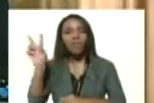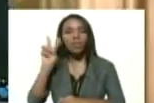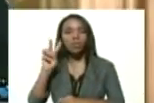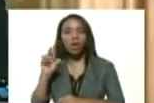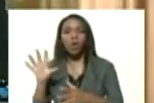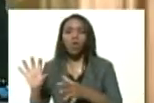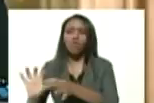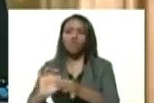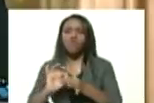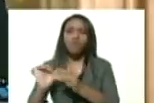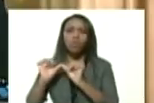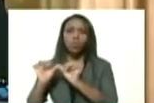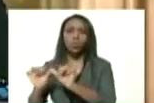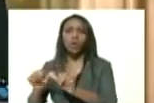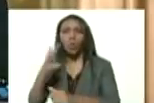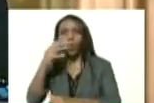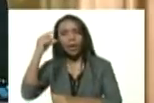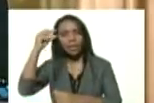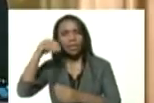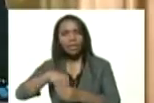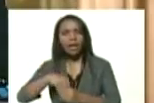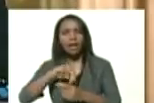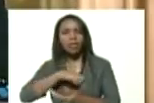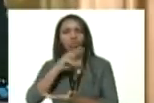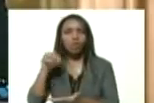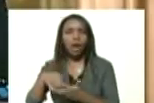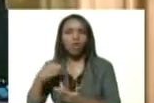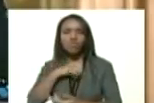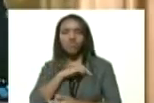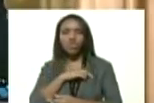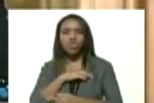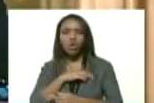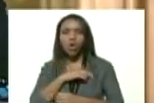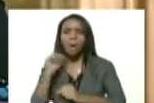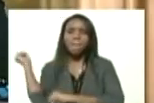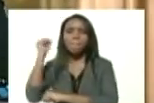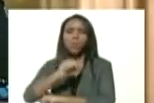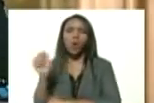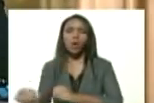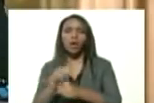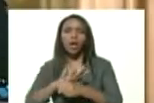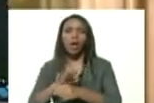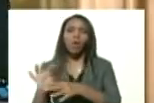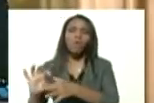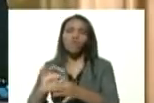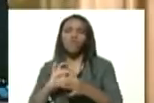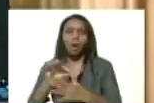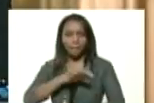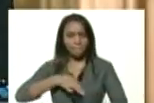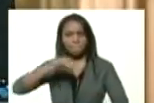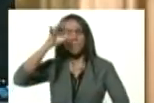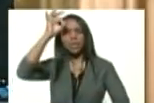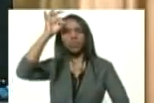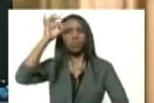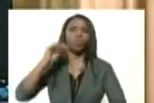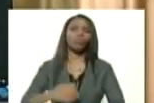unido en la cuarentena nacional para nosotros derrotar el coronavirus unido espiritualmente